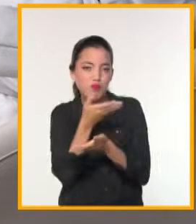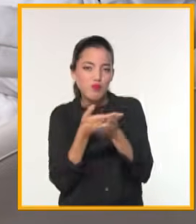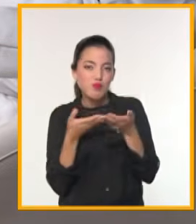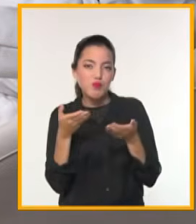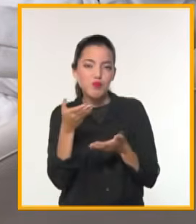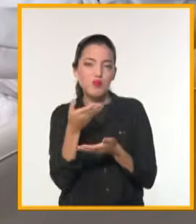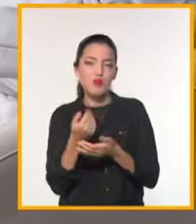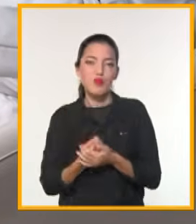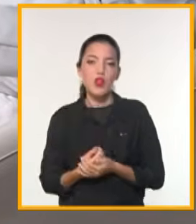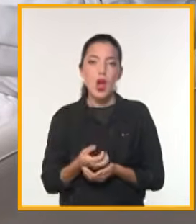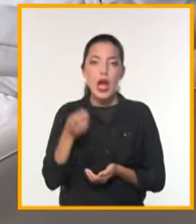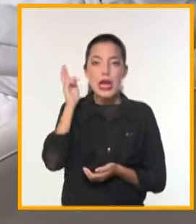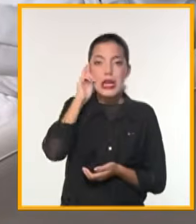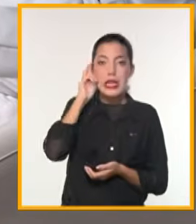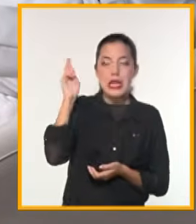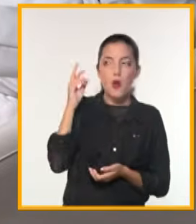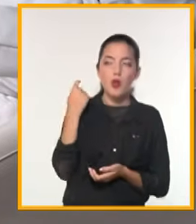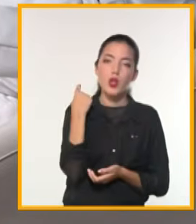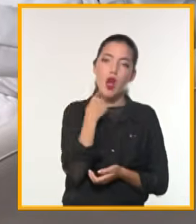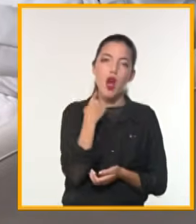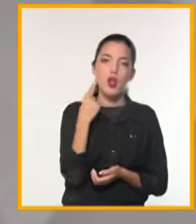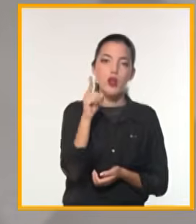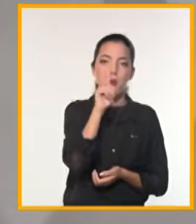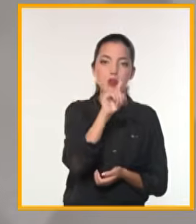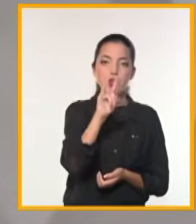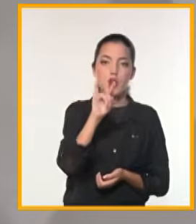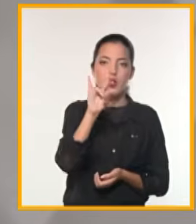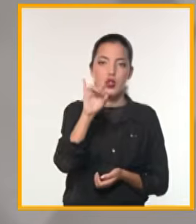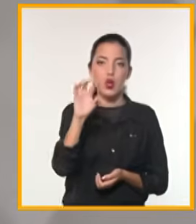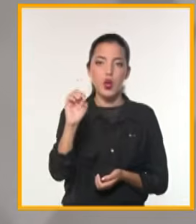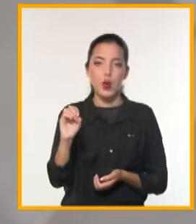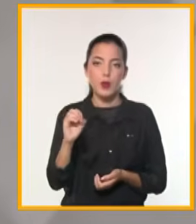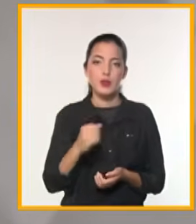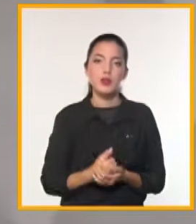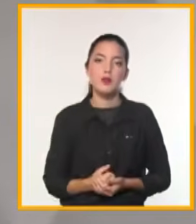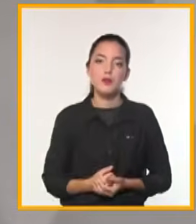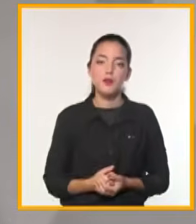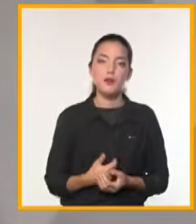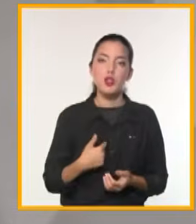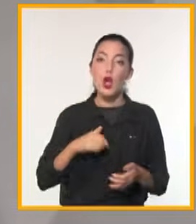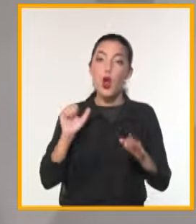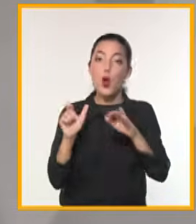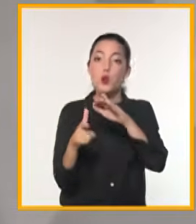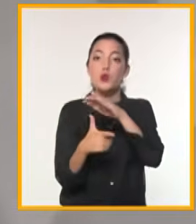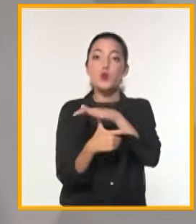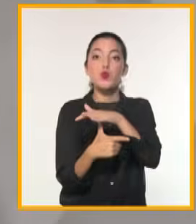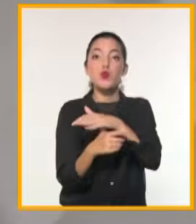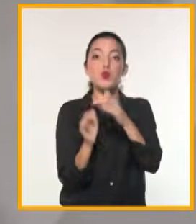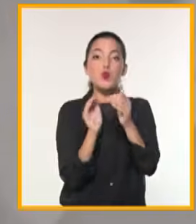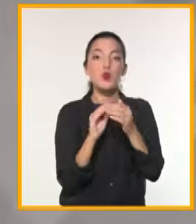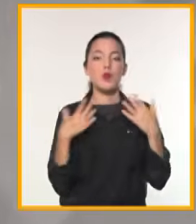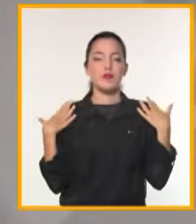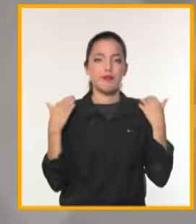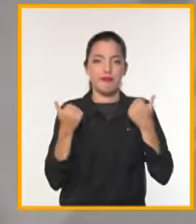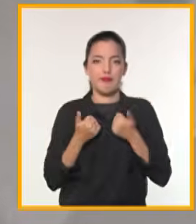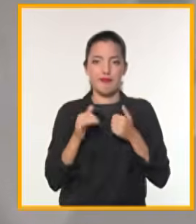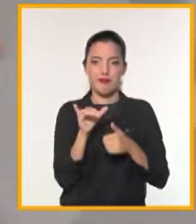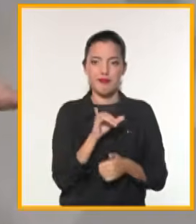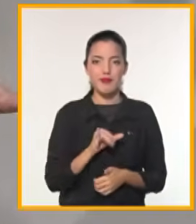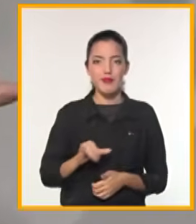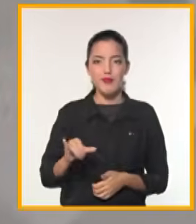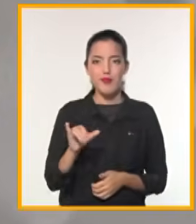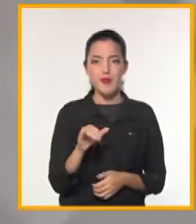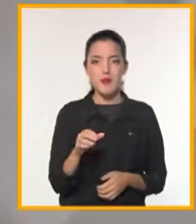los años 90. Ajá. Era subdirectora de Juventud Rebelde, y mis periodistas, como uno dice, aunque